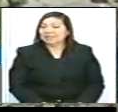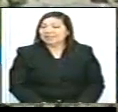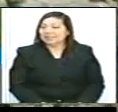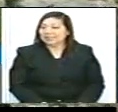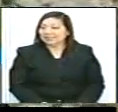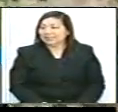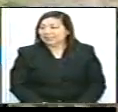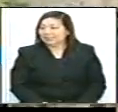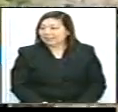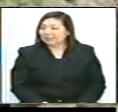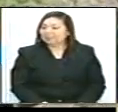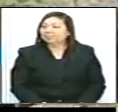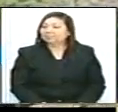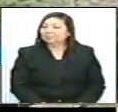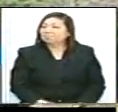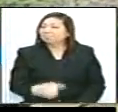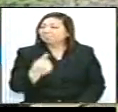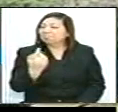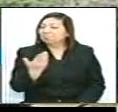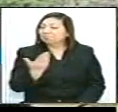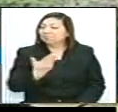presente. Lo primero